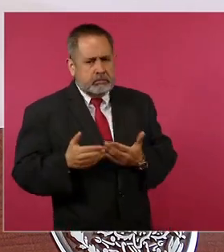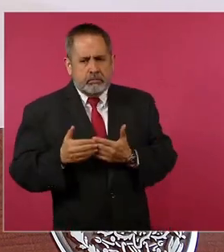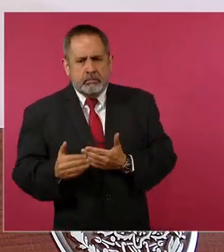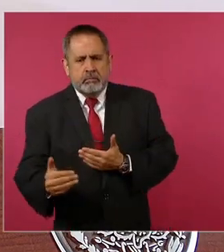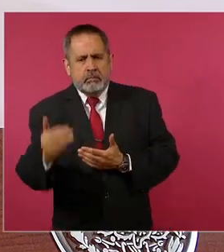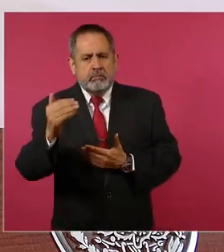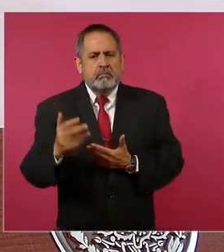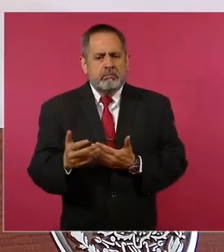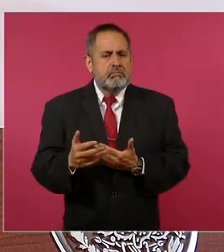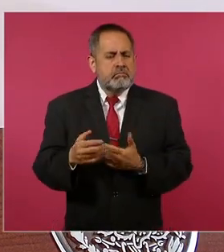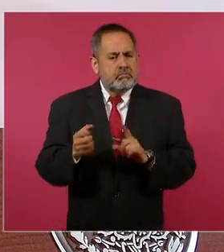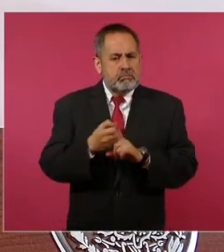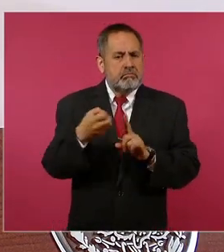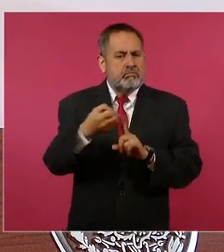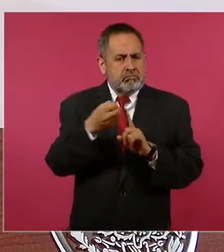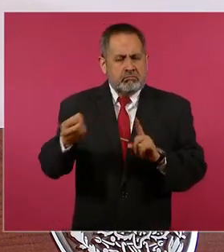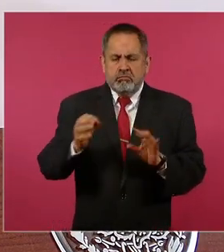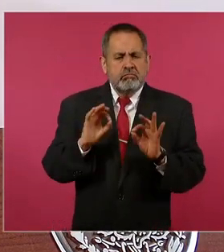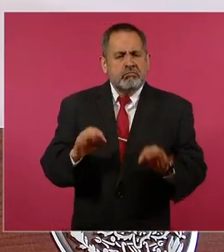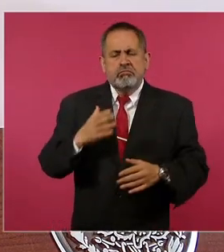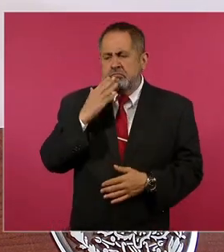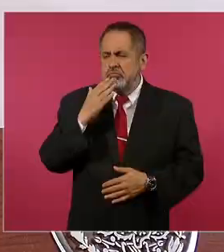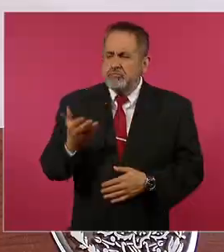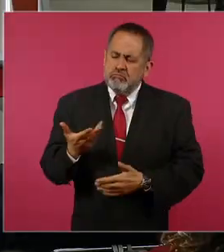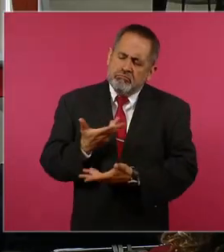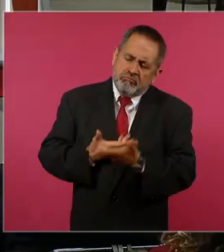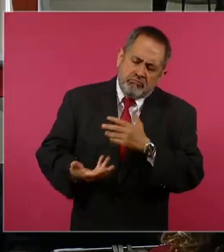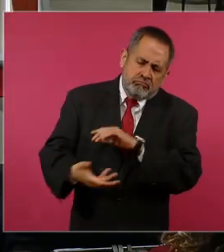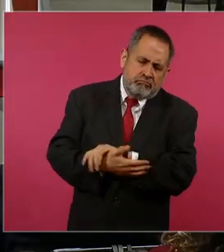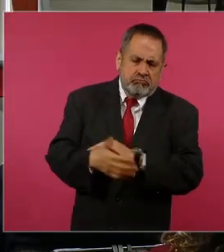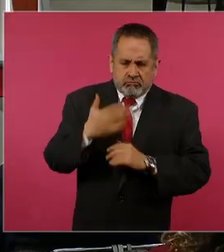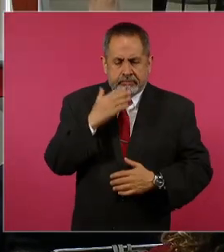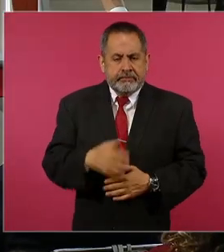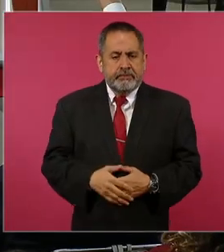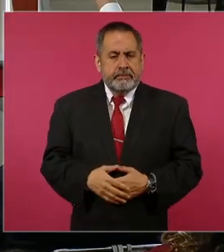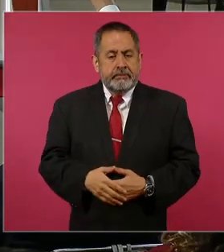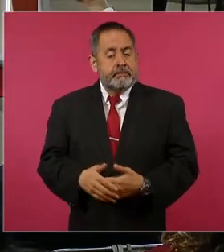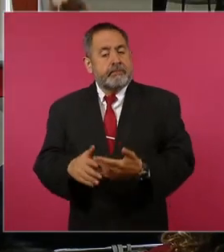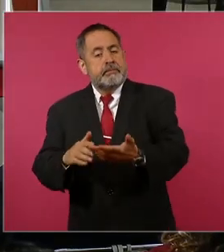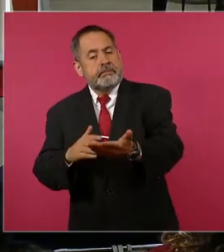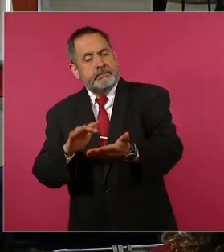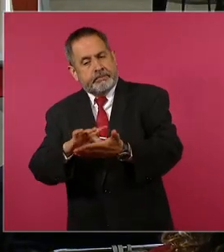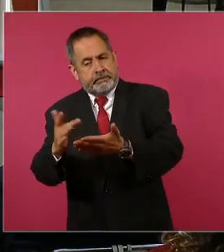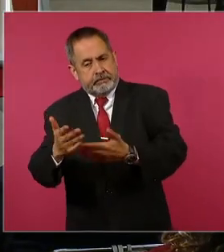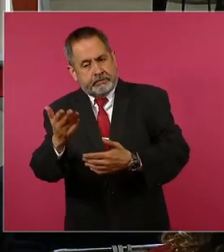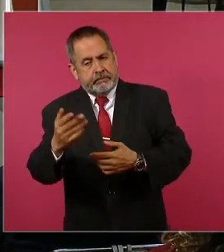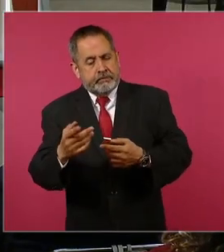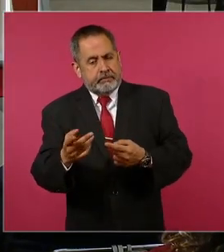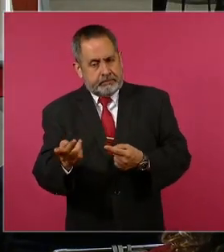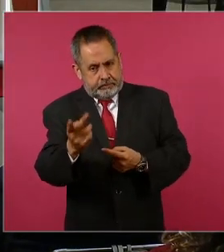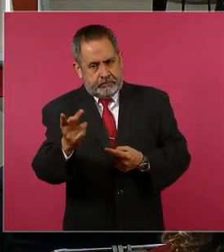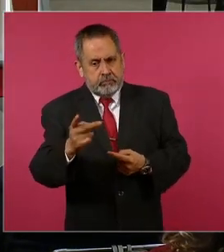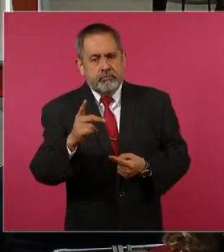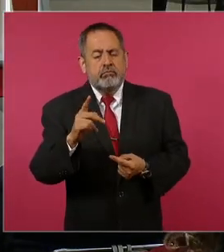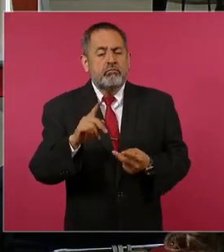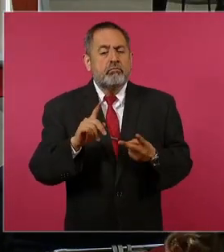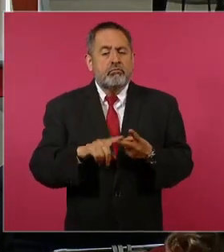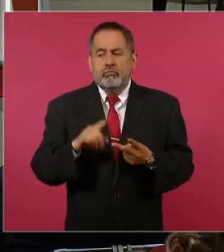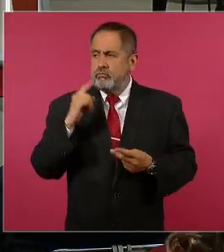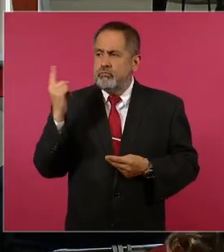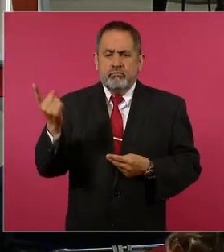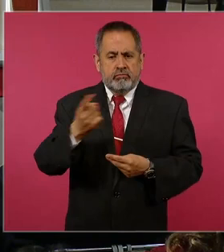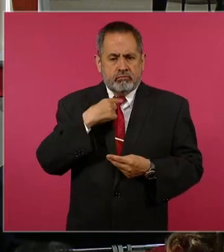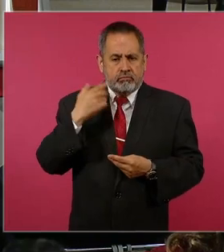y muy fraterna. Gracias, presidente. Y nada más retomando, yo creo que un tema que todos